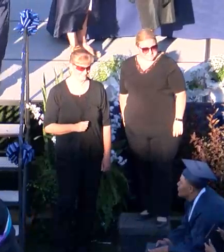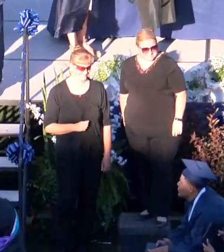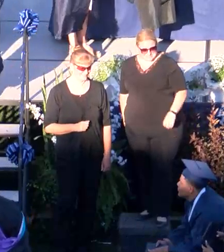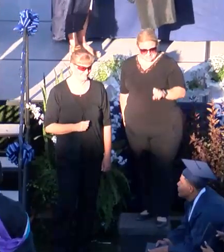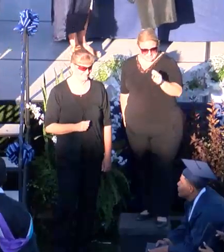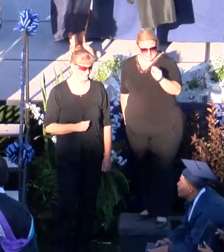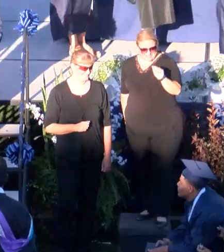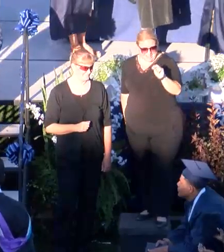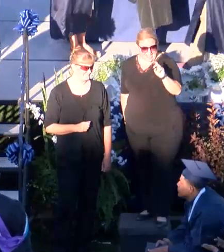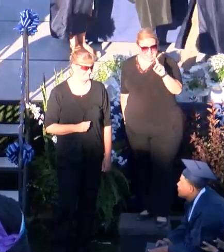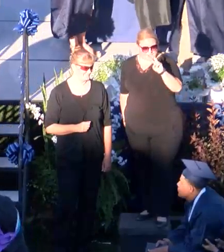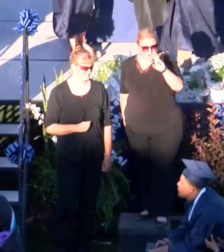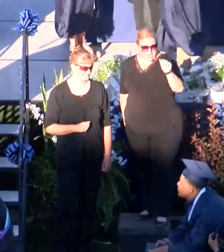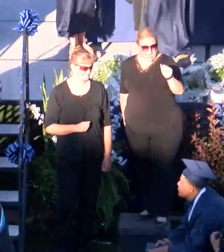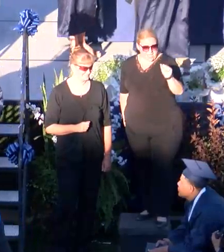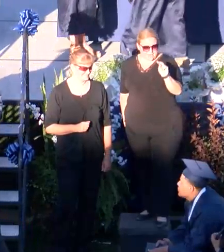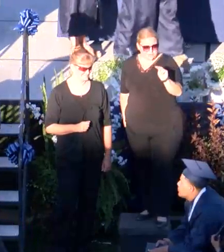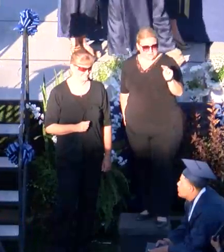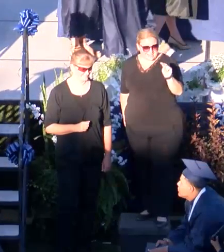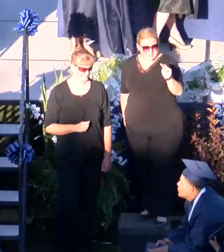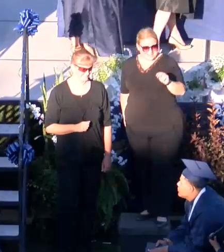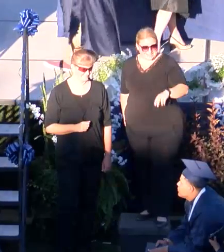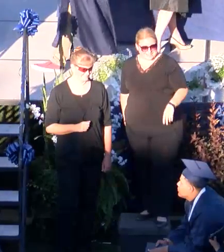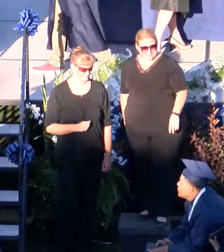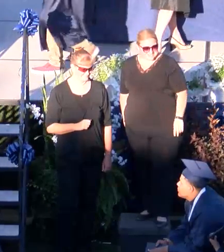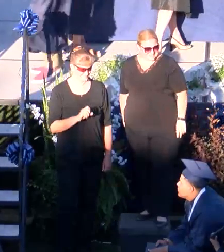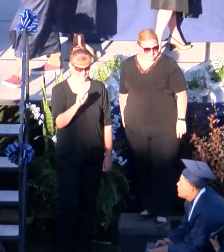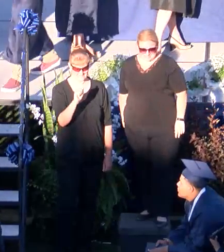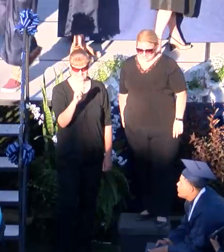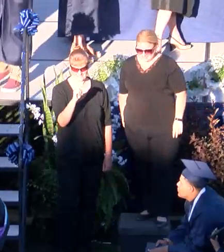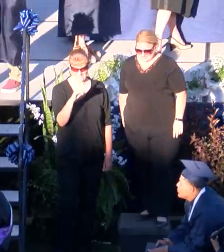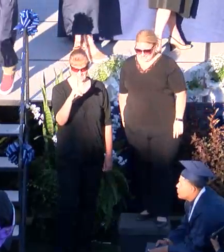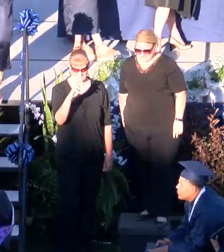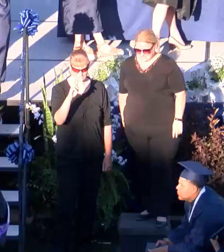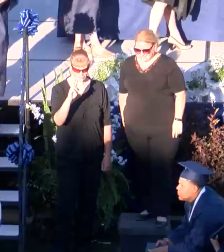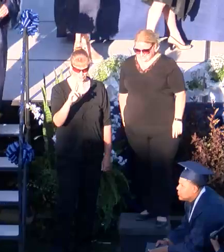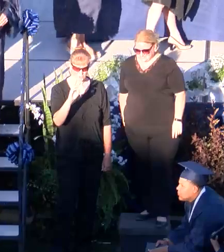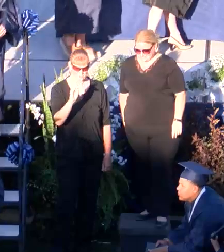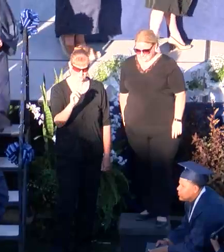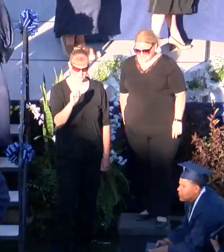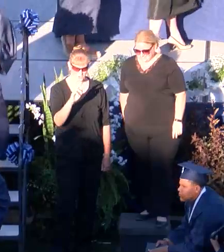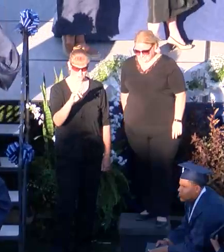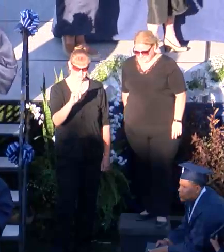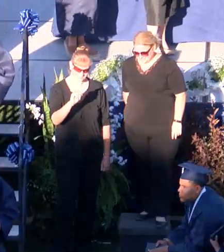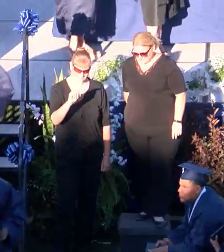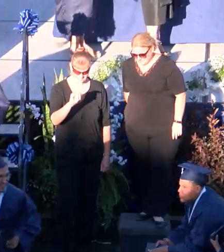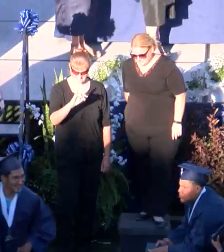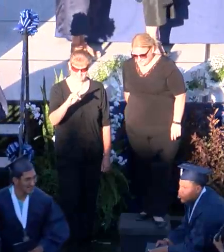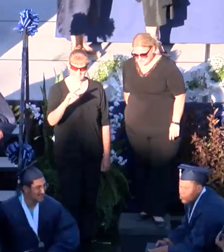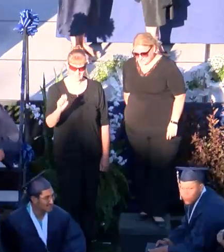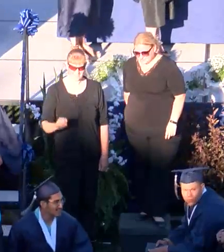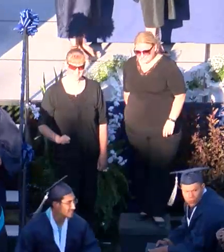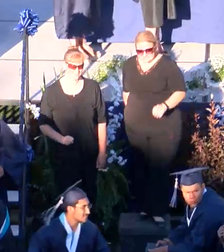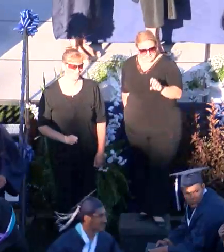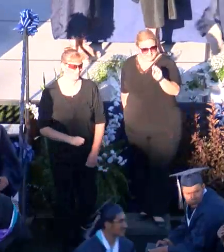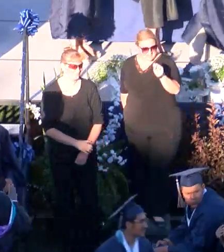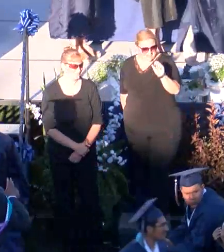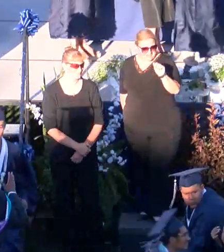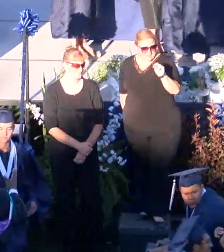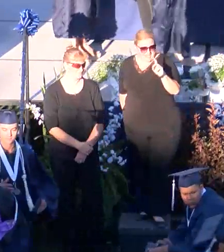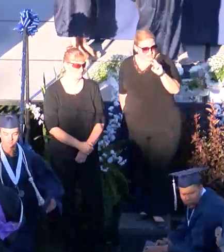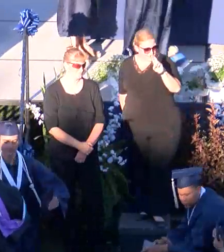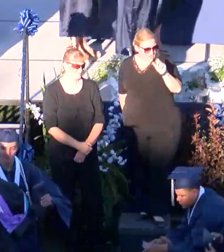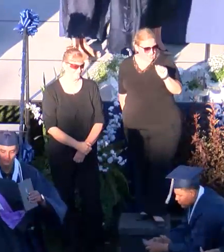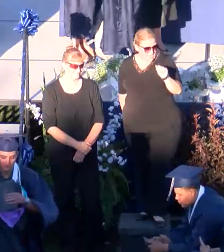Sandra Nunez. Alexander Moran Martinez. Sandra